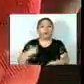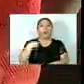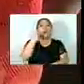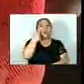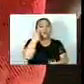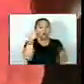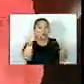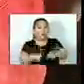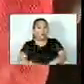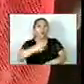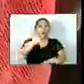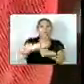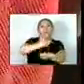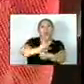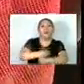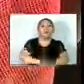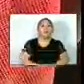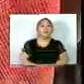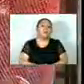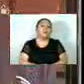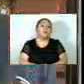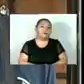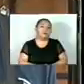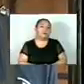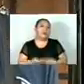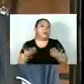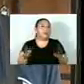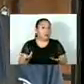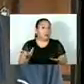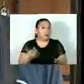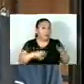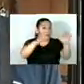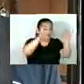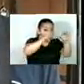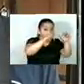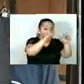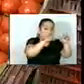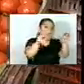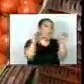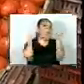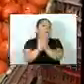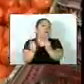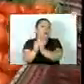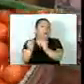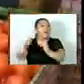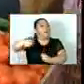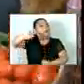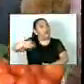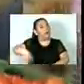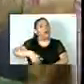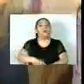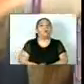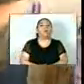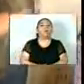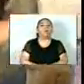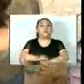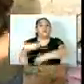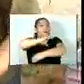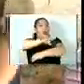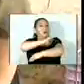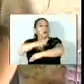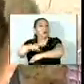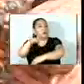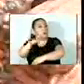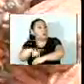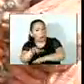viene es de Guatemala y si las lluvias continúan los precios van a seguir incrementando. El costo para el resto de las verduras por el